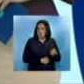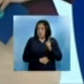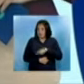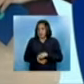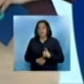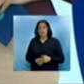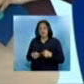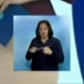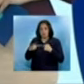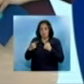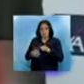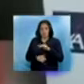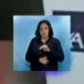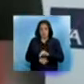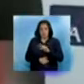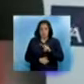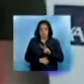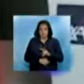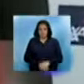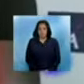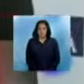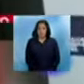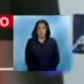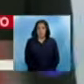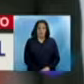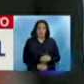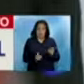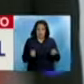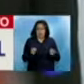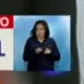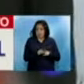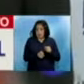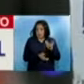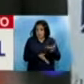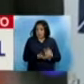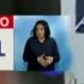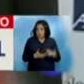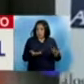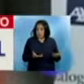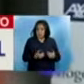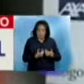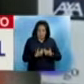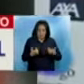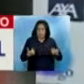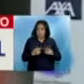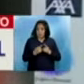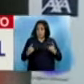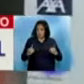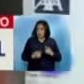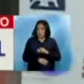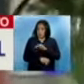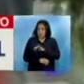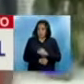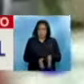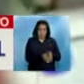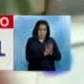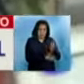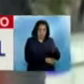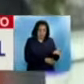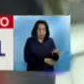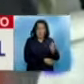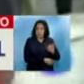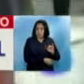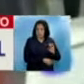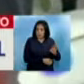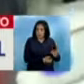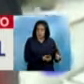Nobel, Mario Vargas Llosa. Es la pareja de moda y tras el divorcio de Mario y la pedida a Isabel, que aún no